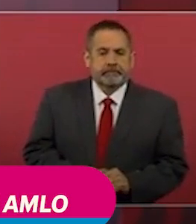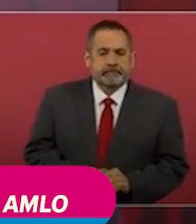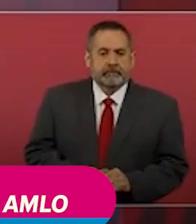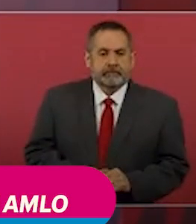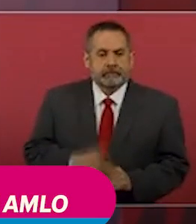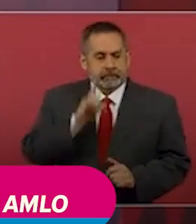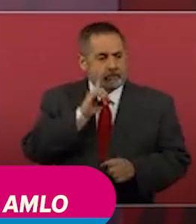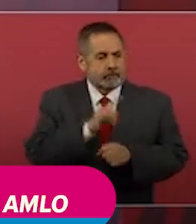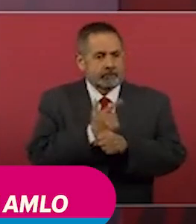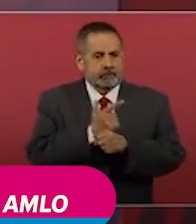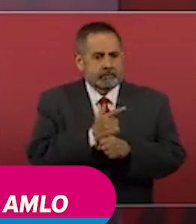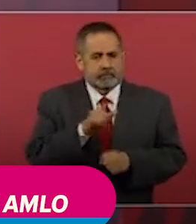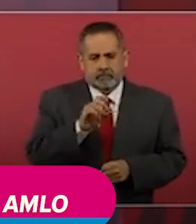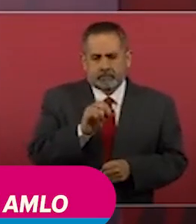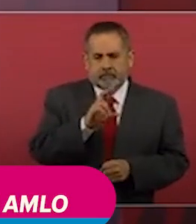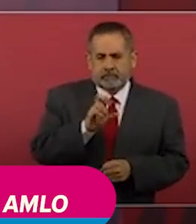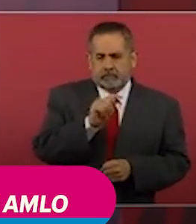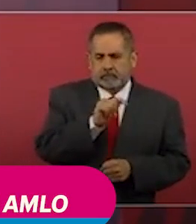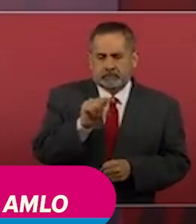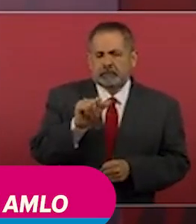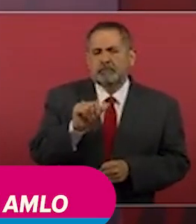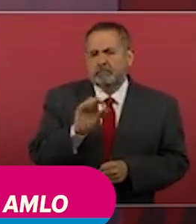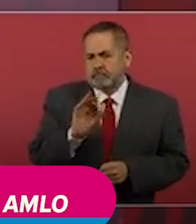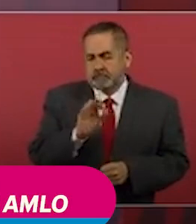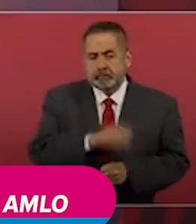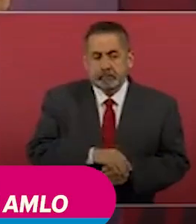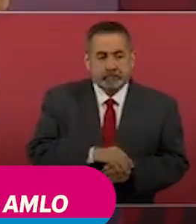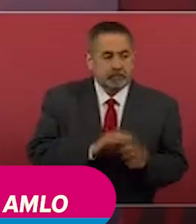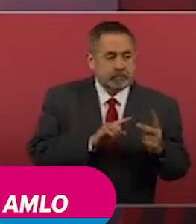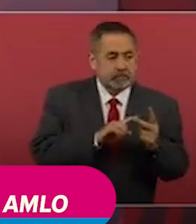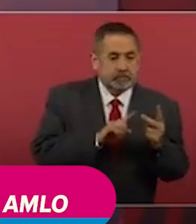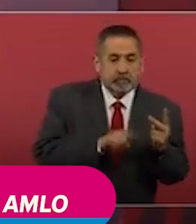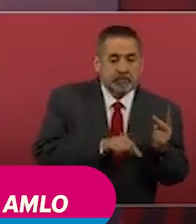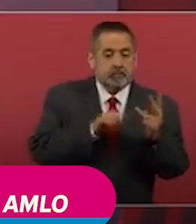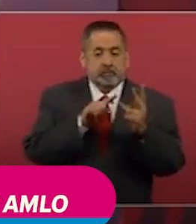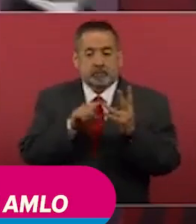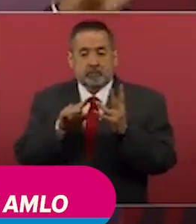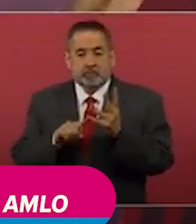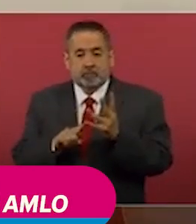la licenciada Loreta. Los otros dos que propuse,